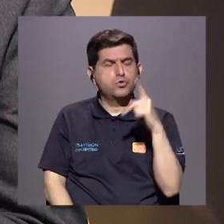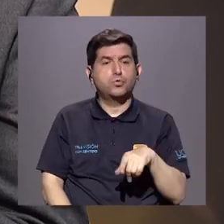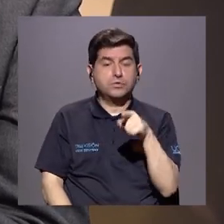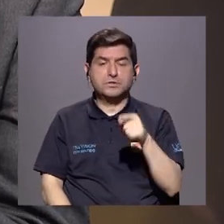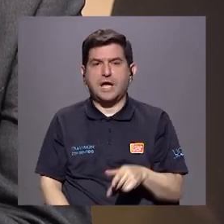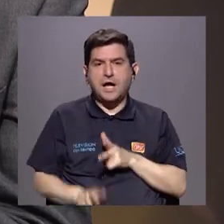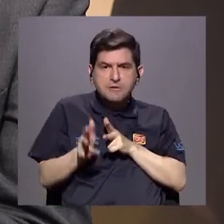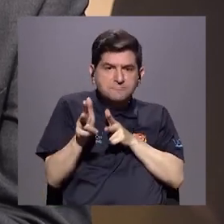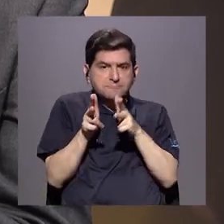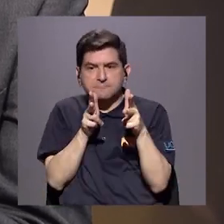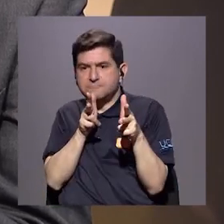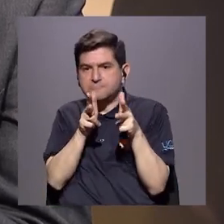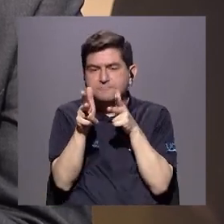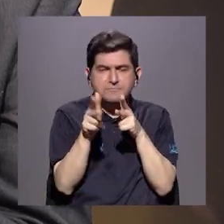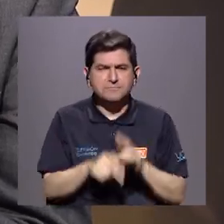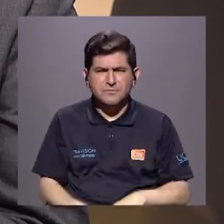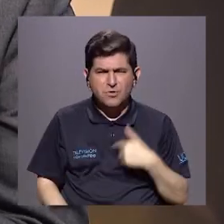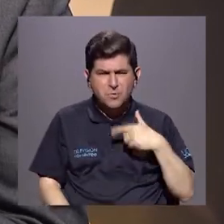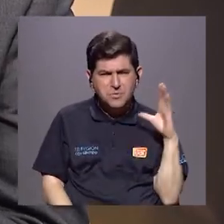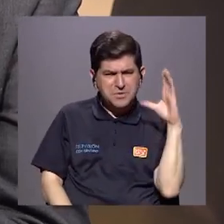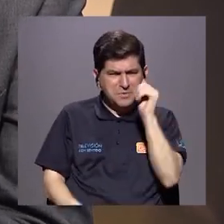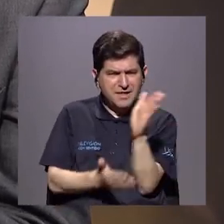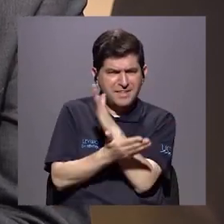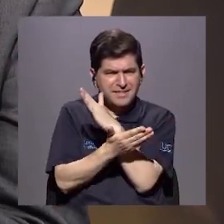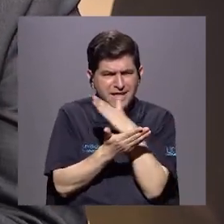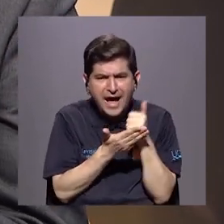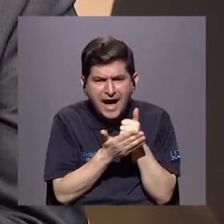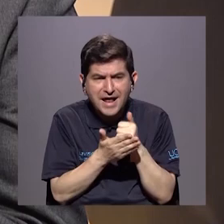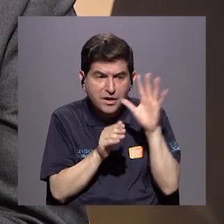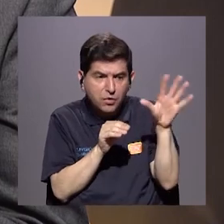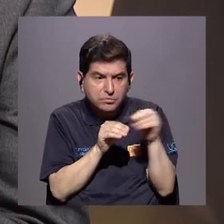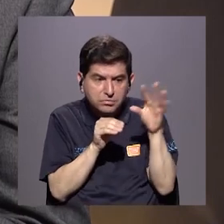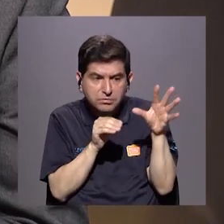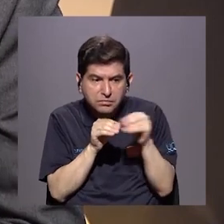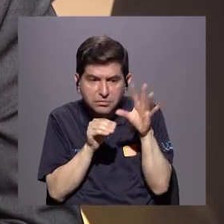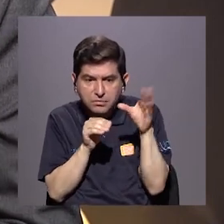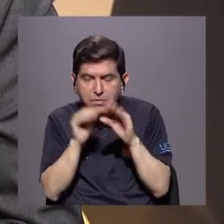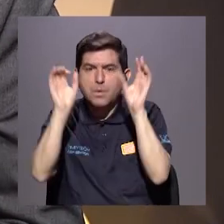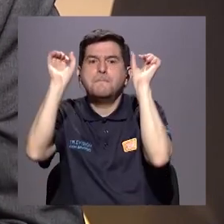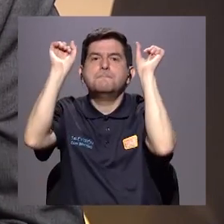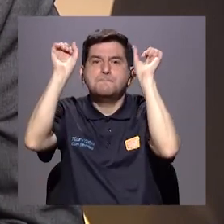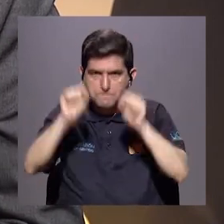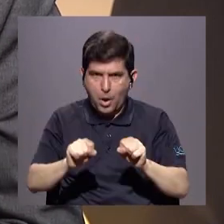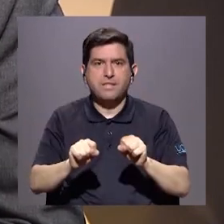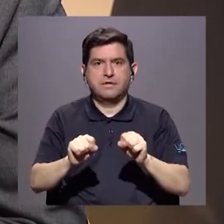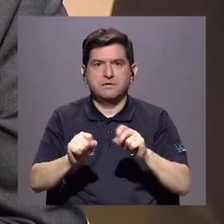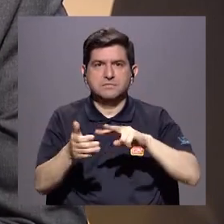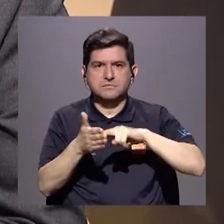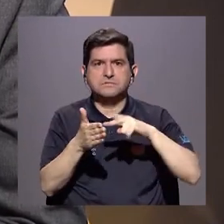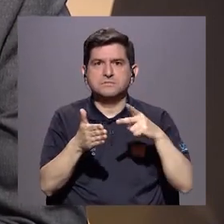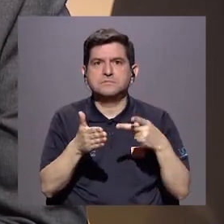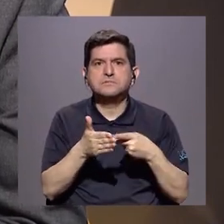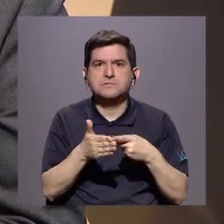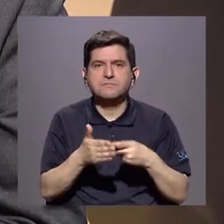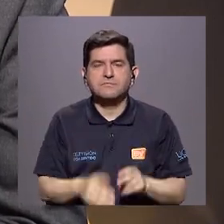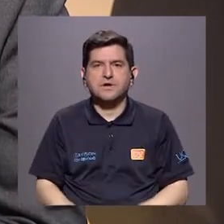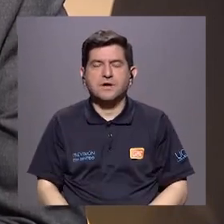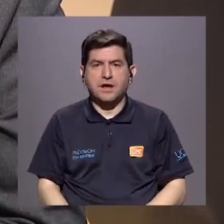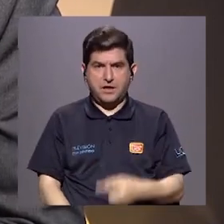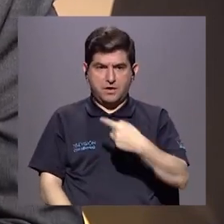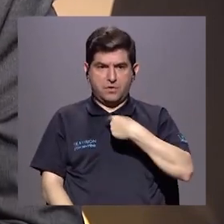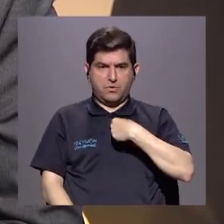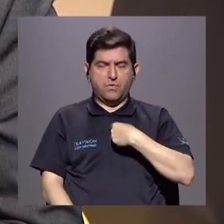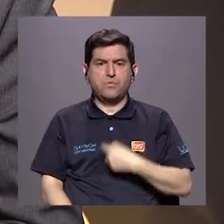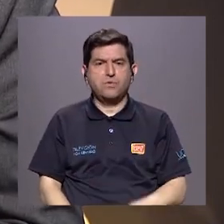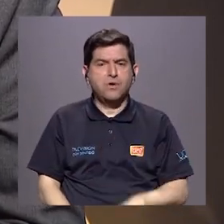tránsito entonces uno empieza a ver que hay algo sumando todos los elementos que podría digamos que podría colocar en los